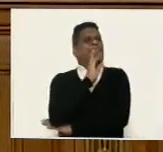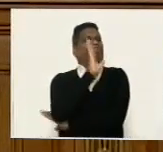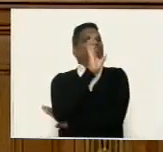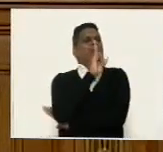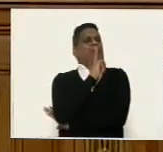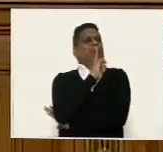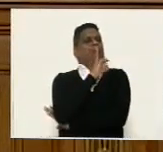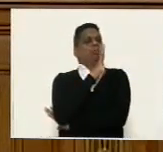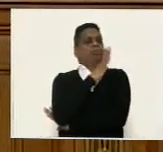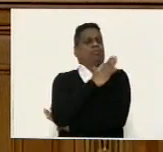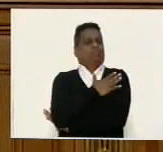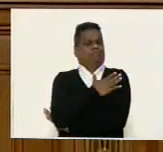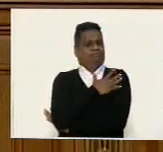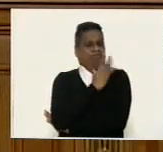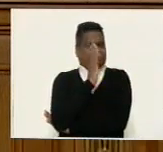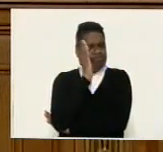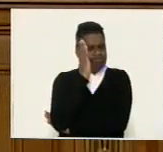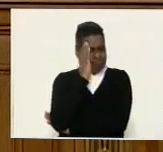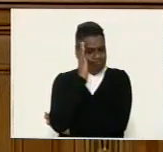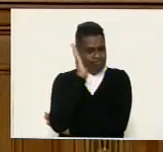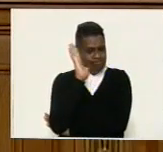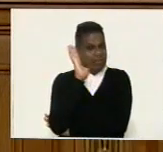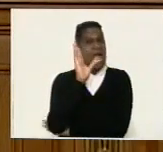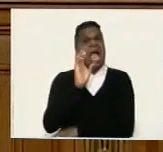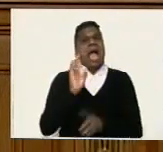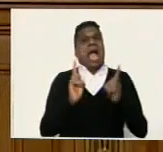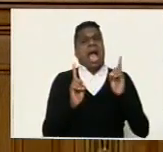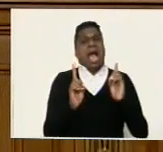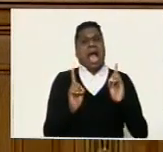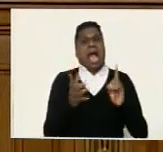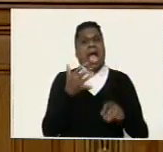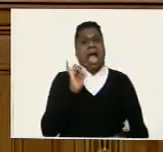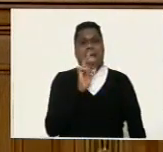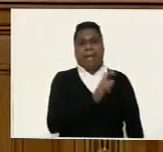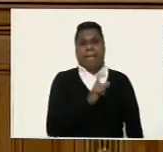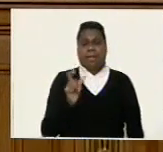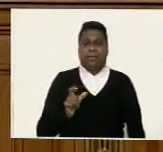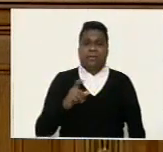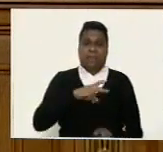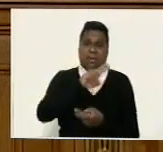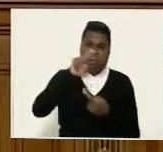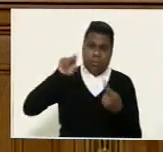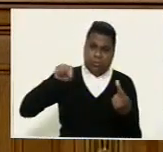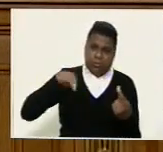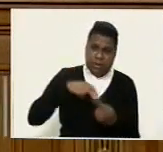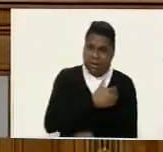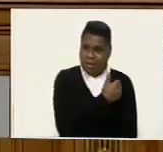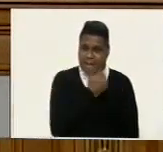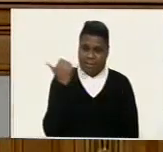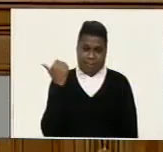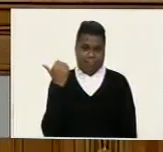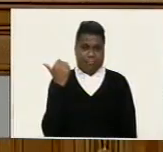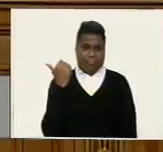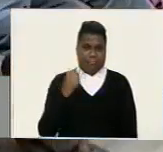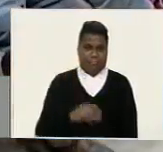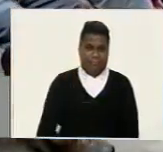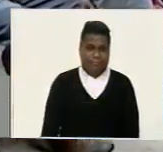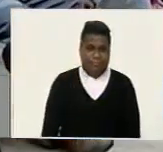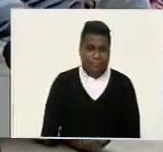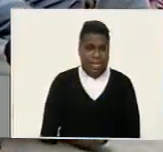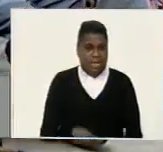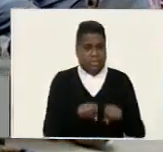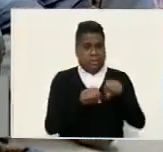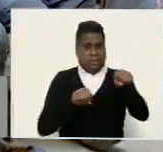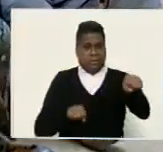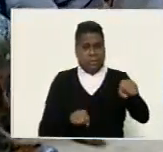Pero hay mucha gente pensante allí, hay mucha gente revolucionaria, y cuando mucha